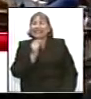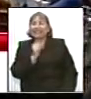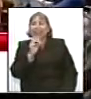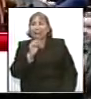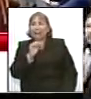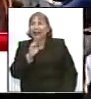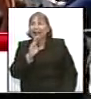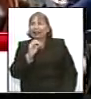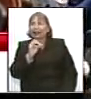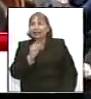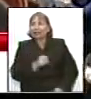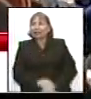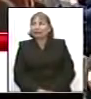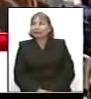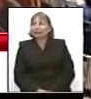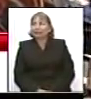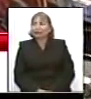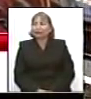Mayor de San Marcos.